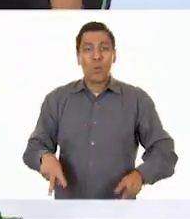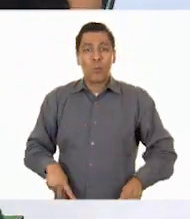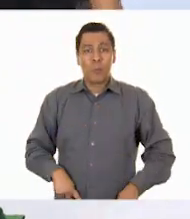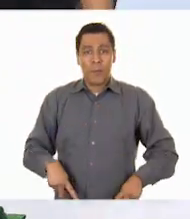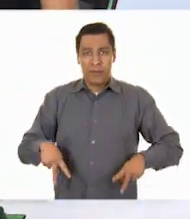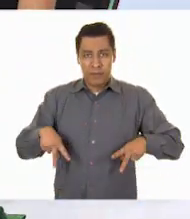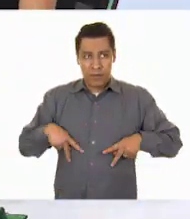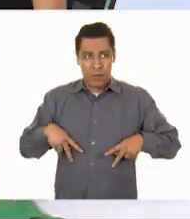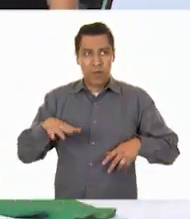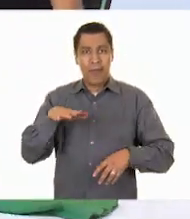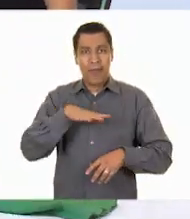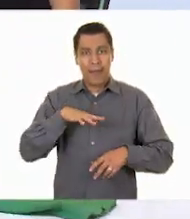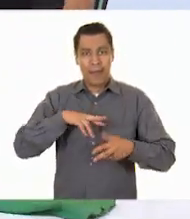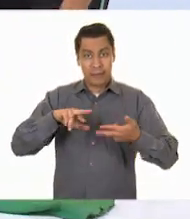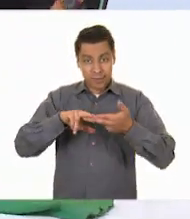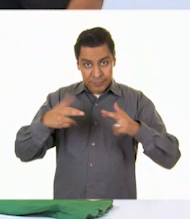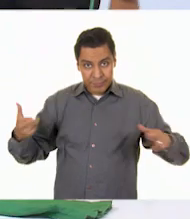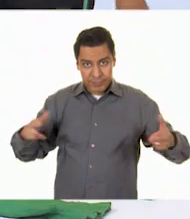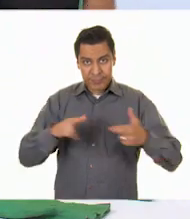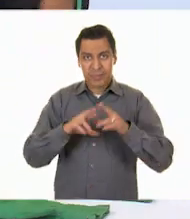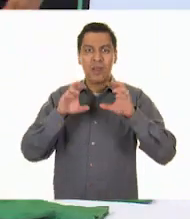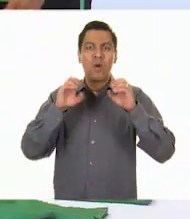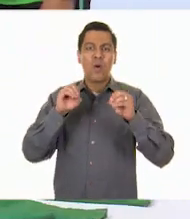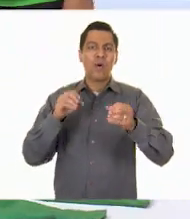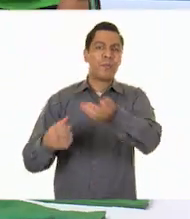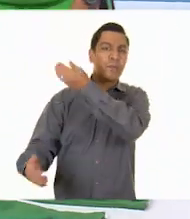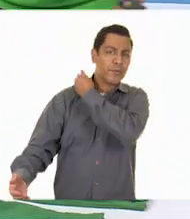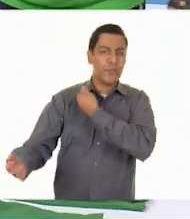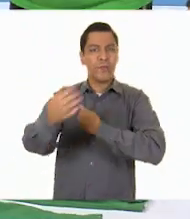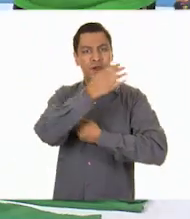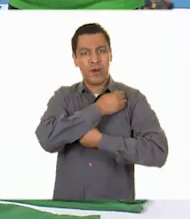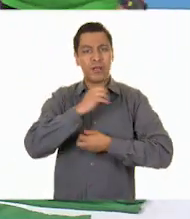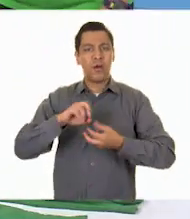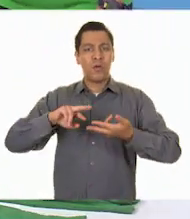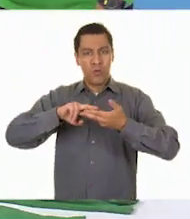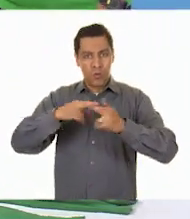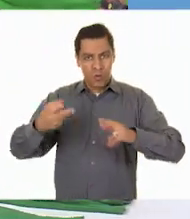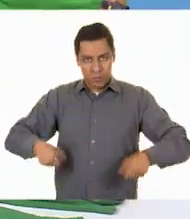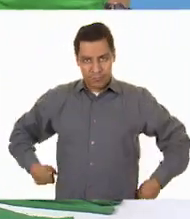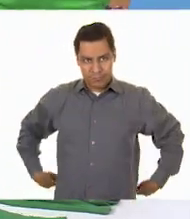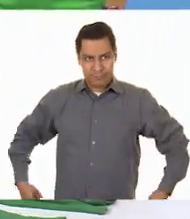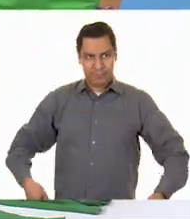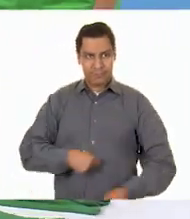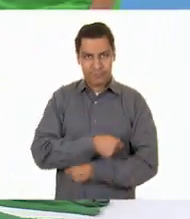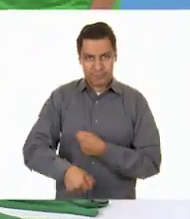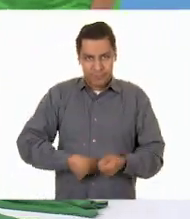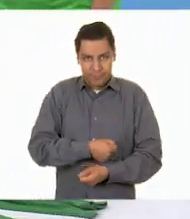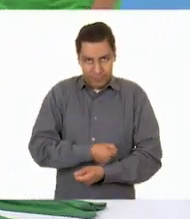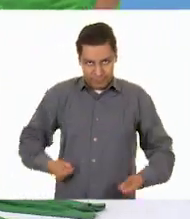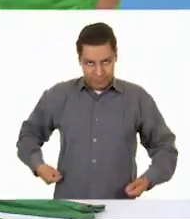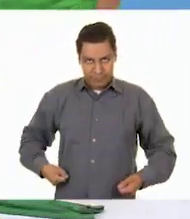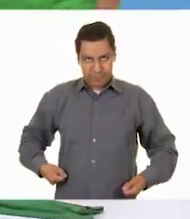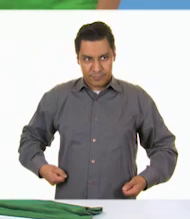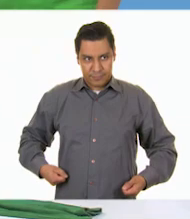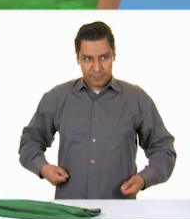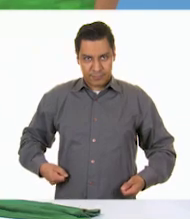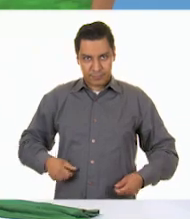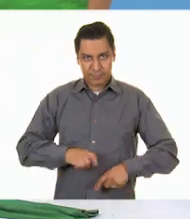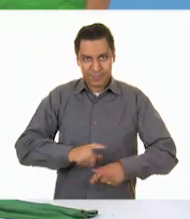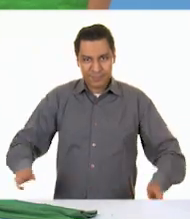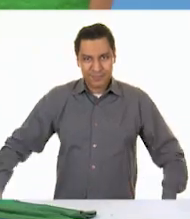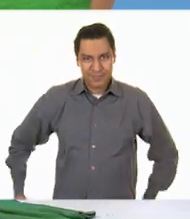apretar si no puedes usar un cinturón una bufanda o una agujeta red y entonces mira lo pasamos por